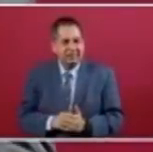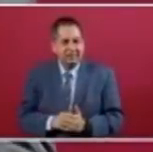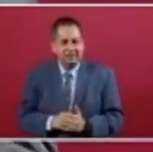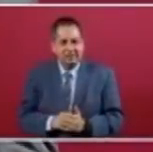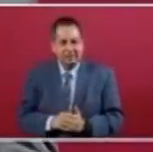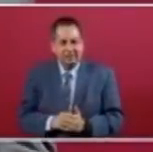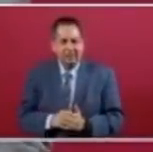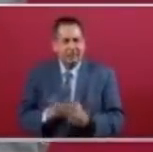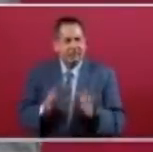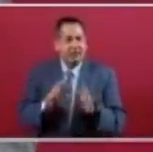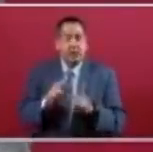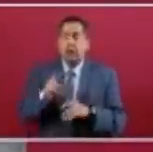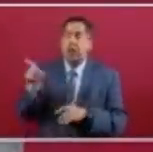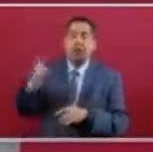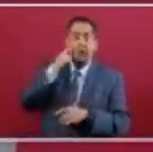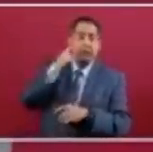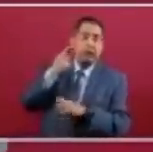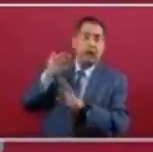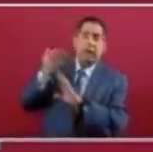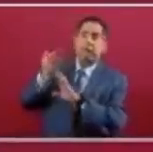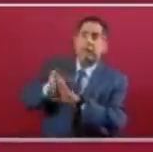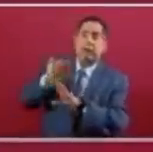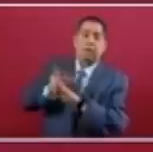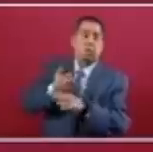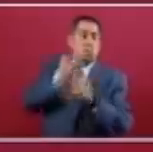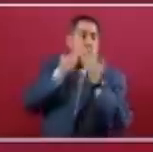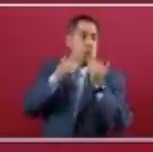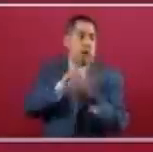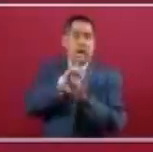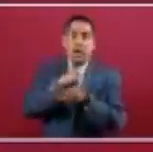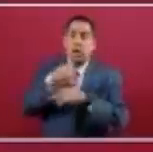se está afectando el Estado de Derecho.